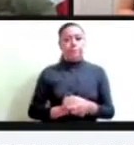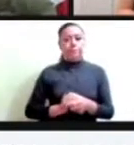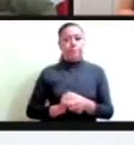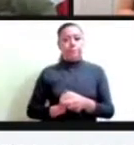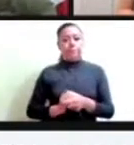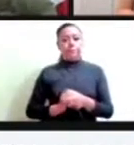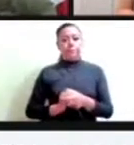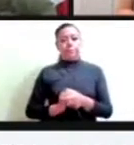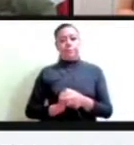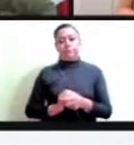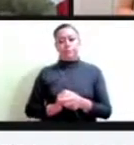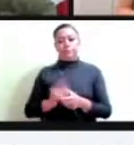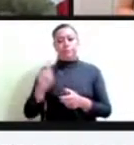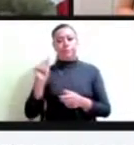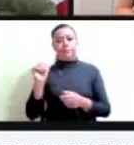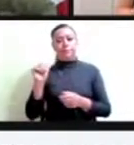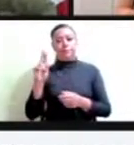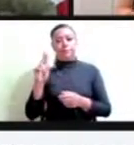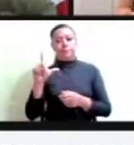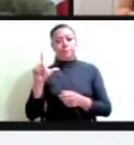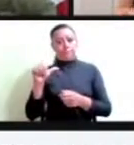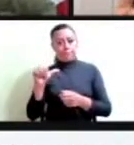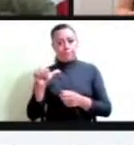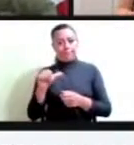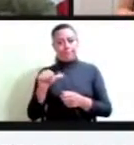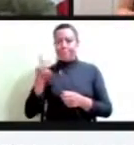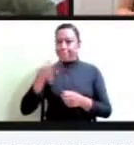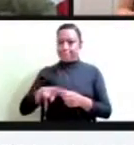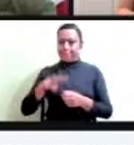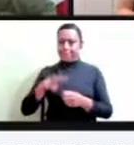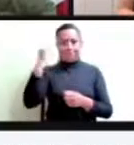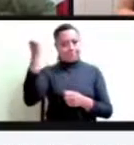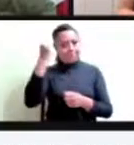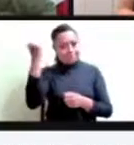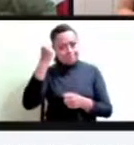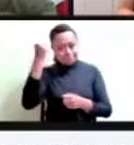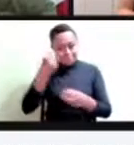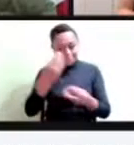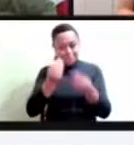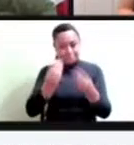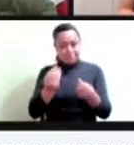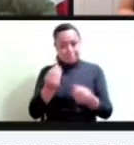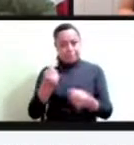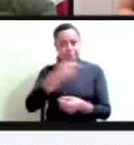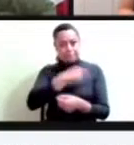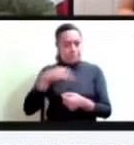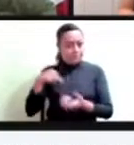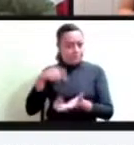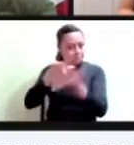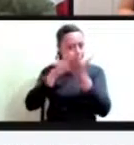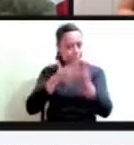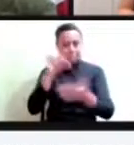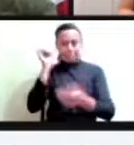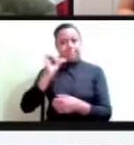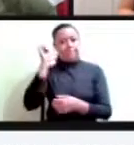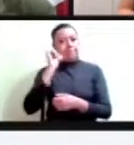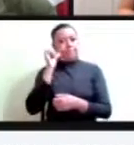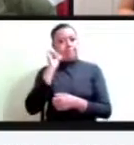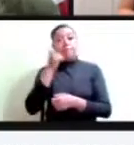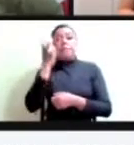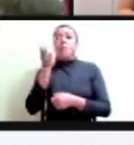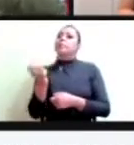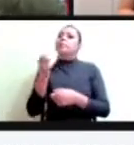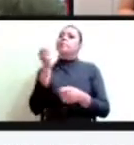deseo la mejor de las suertes, cuenta con nosotros, esta es apenas un ciclo y me dio